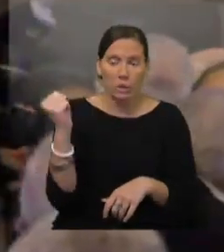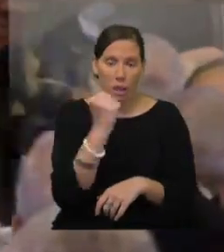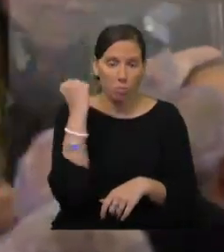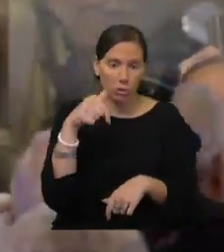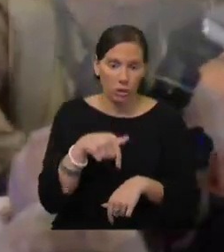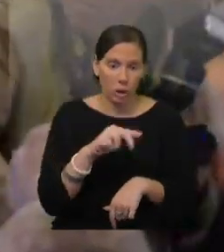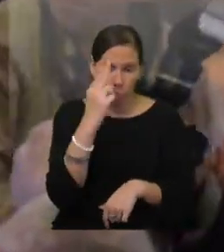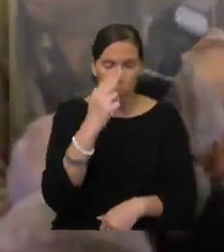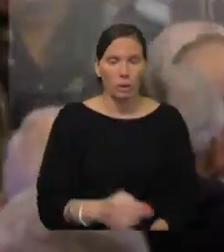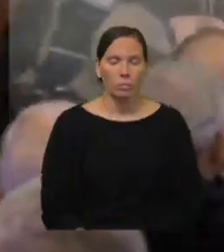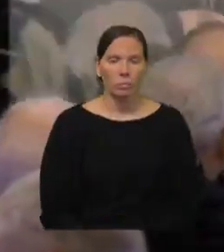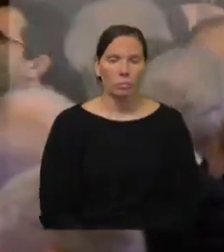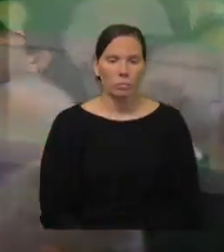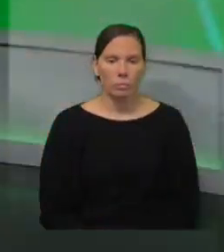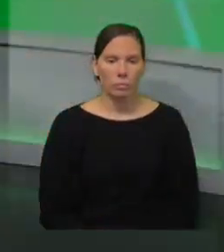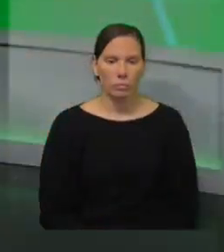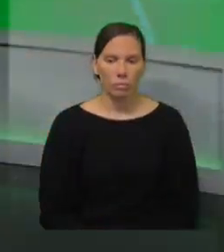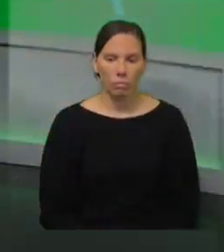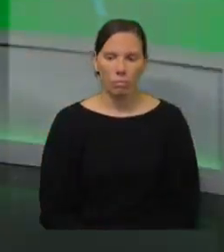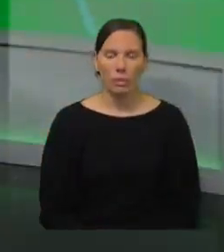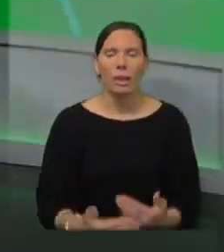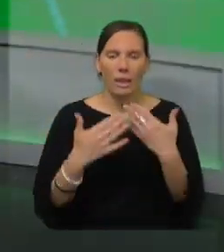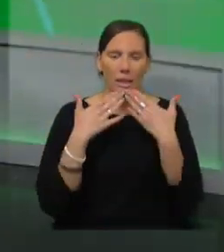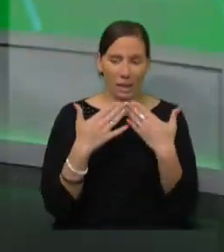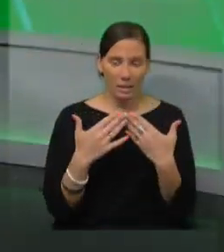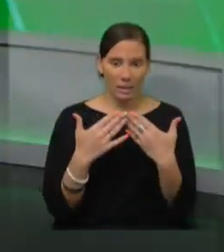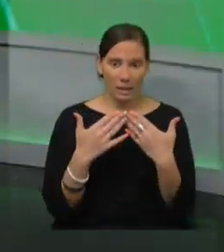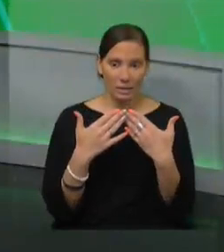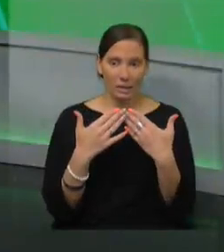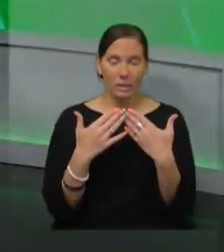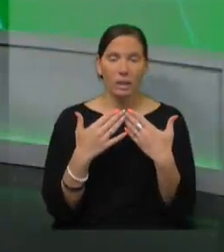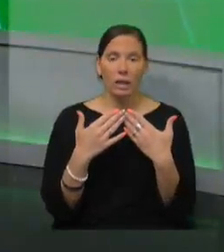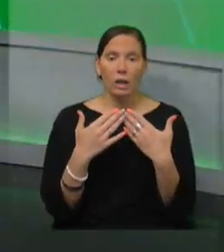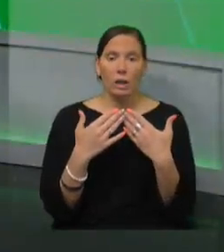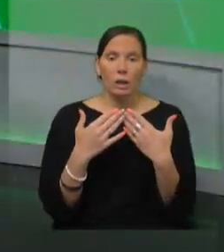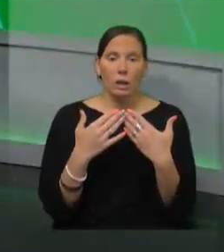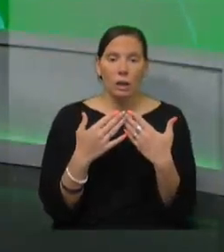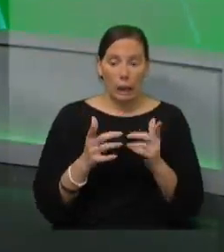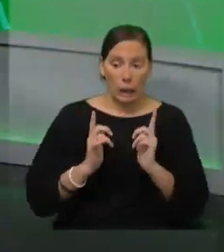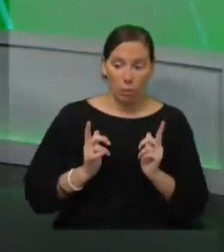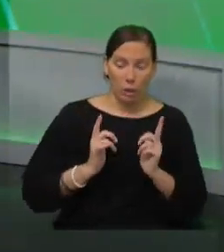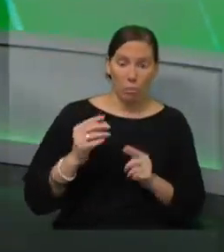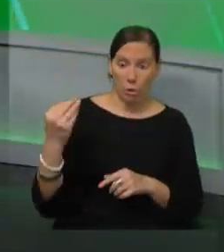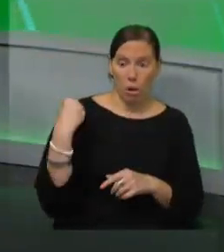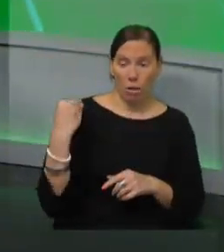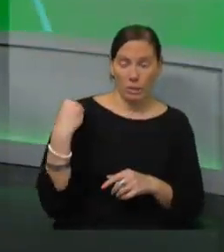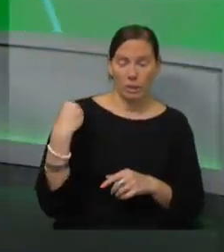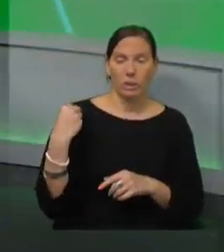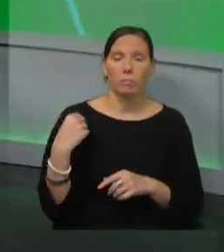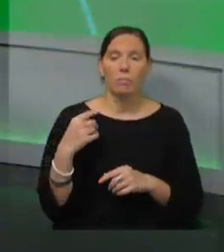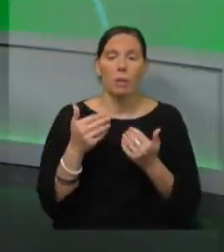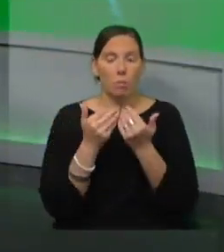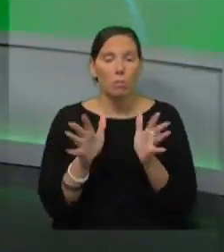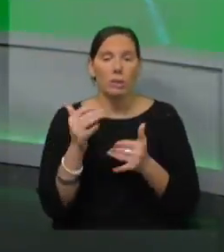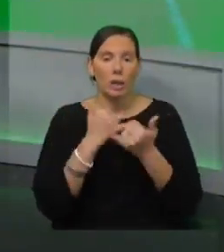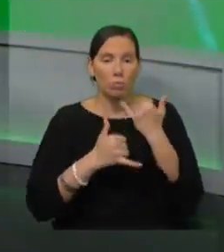en Uruguay Gracias Eduardo con eso nos quedamos cuando tú nos convoques volveremos contigo y vamos a comenzar